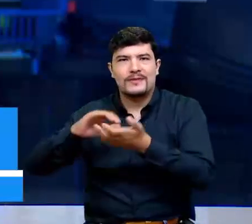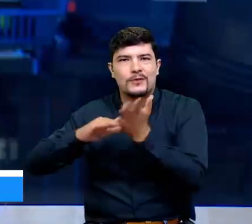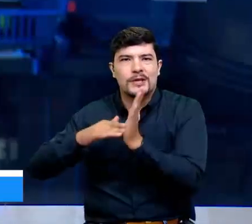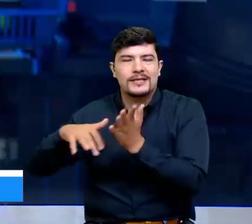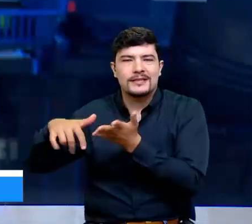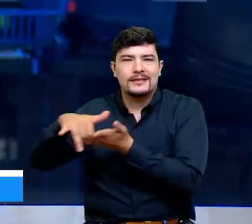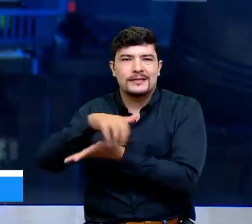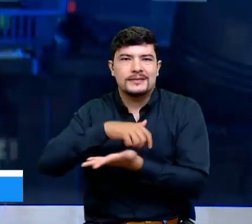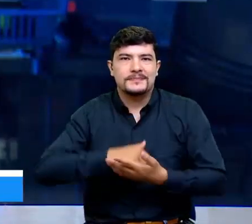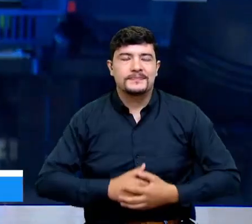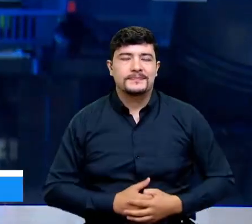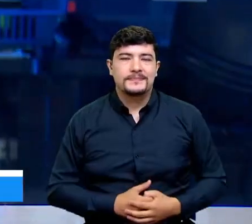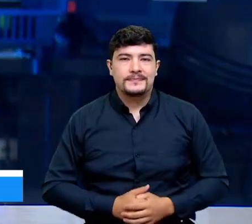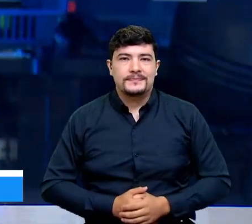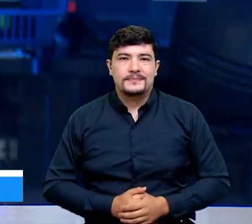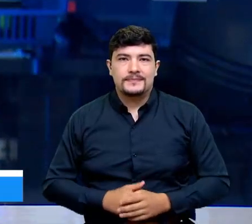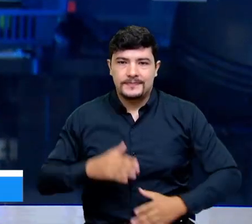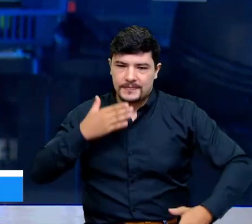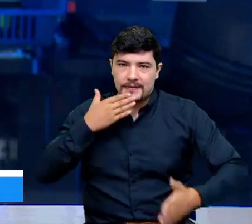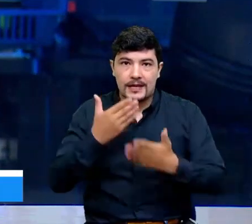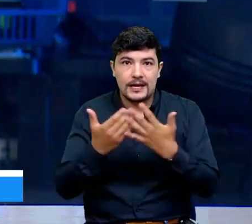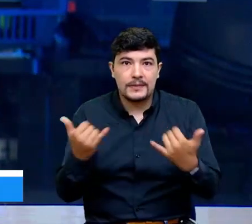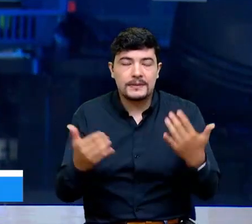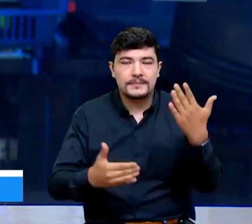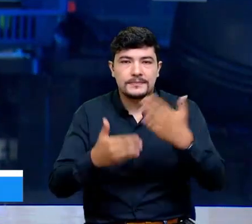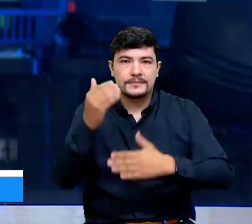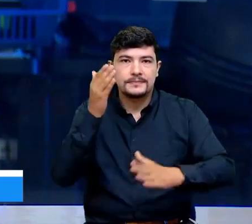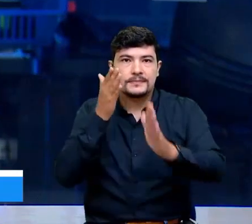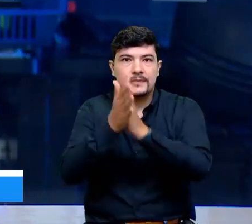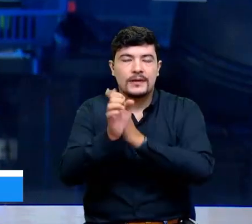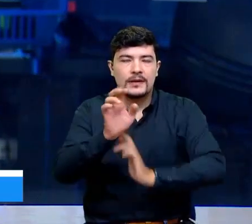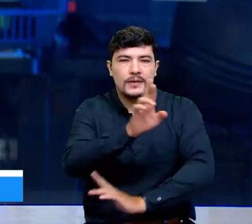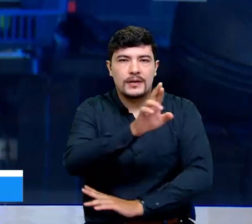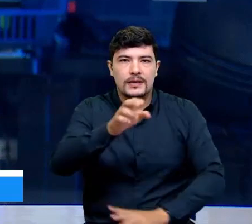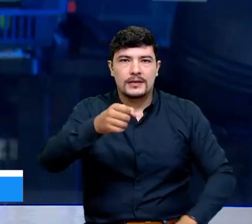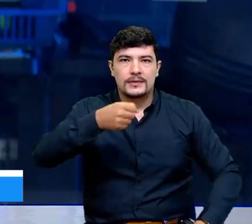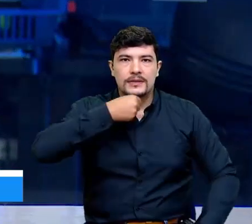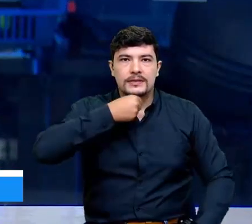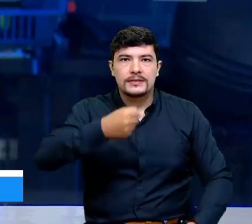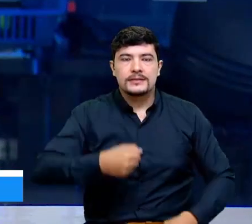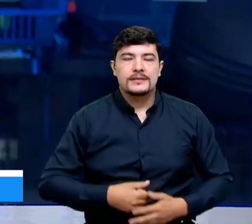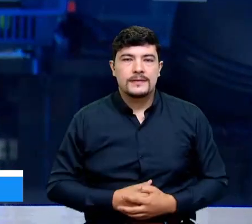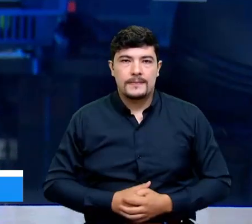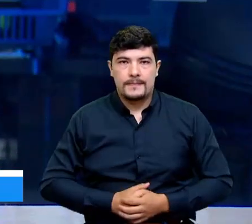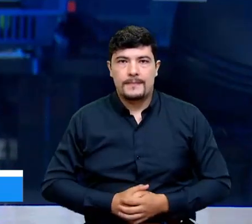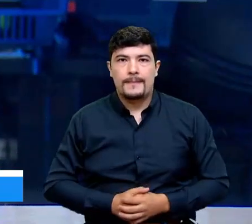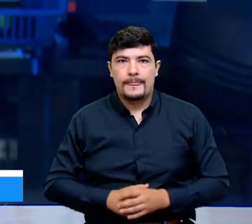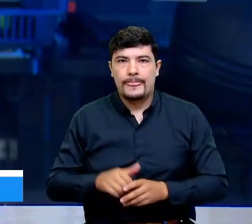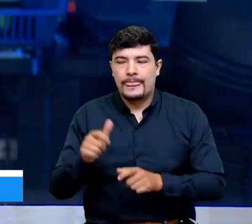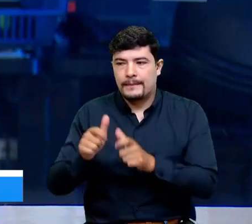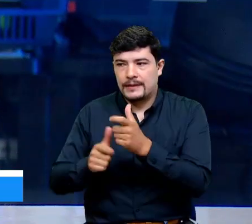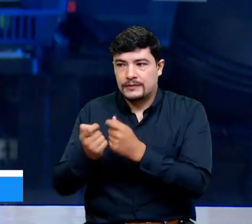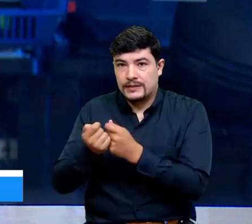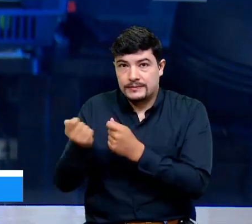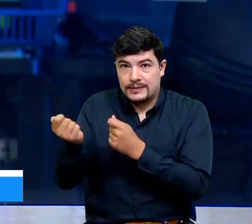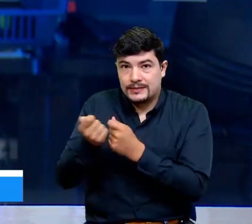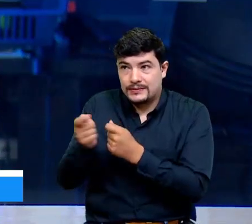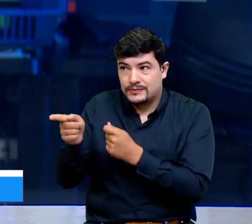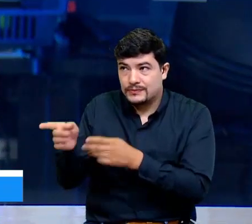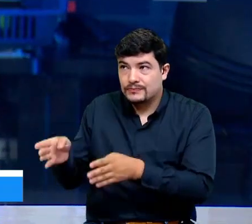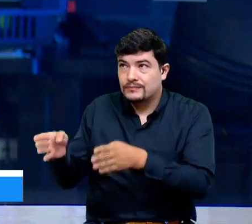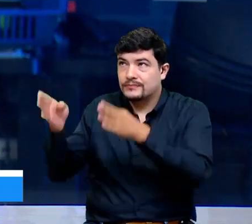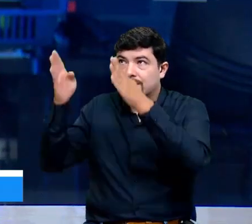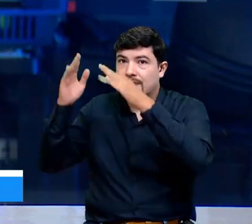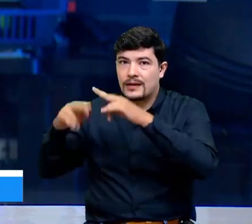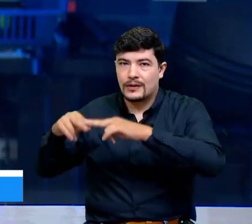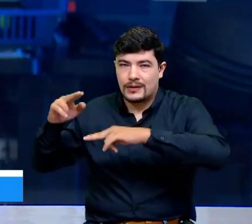Gracias por estar a esta hora con nosotros y comenzamos esta emisión de Ahorita en Noticias con un acto reprochable, pues los vecinos de un conjunto residencial del área